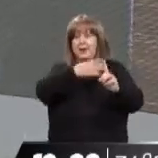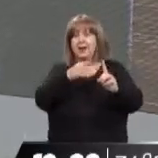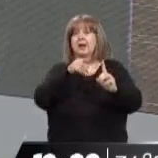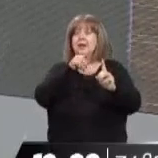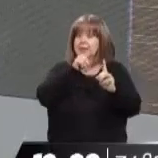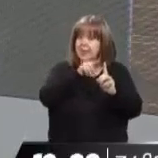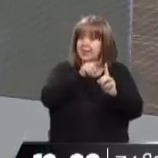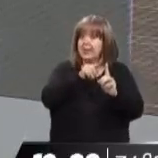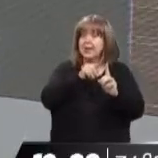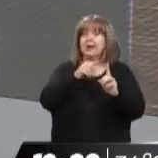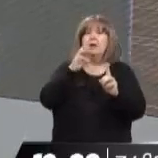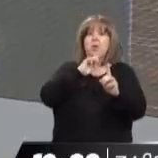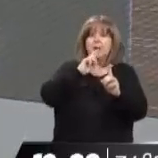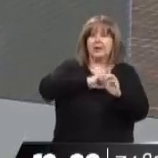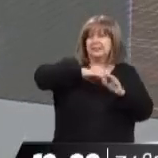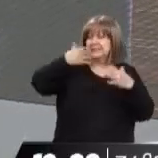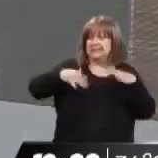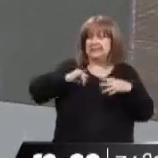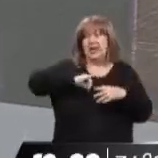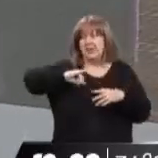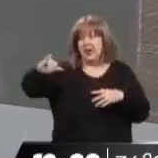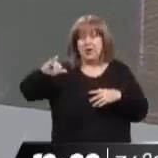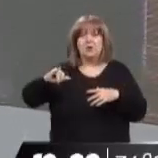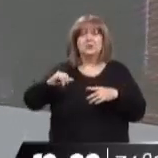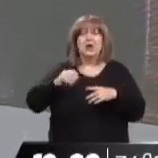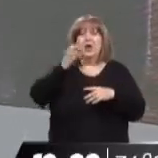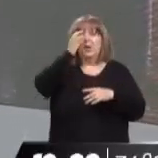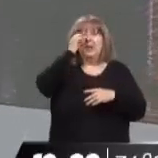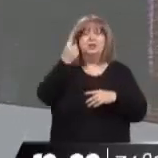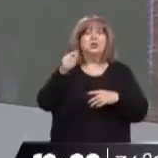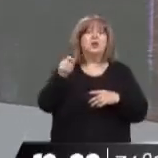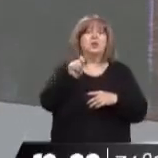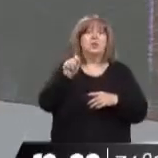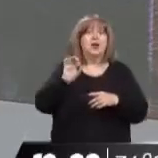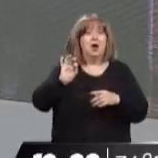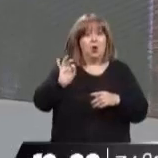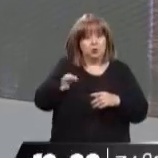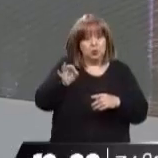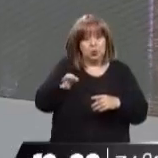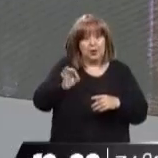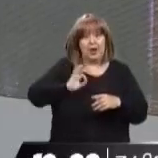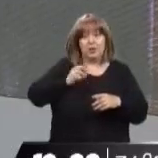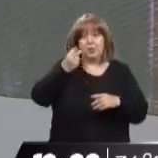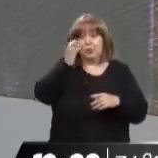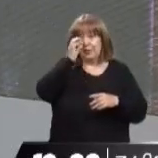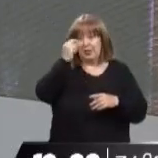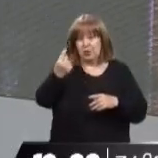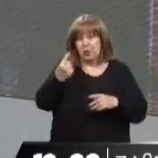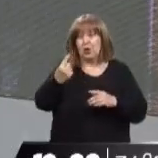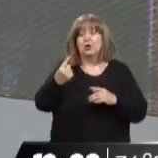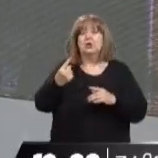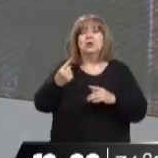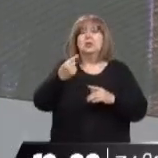aquella ocasión fue cuando ella efectúa la denuncia. El 21 de octubre del 2021, es decir, apenas unos días